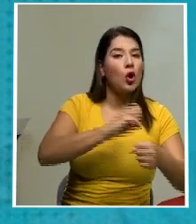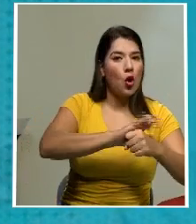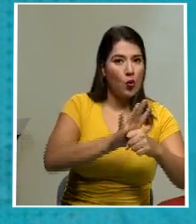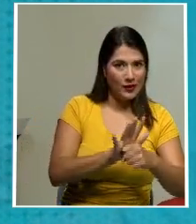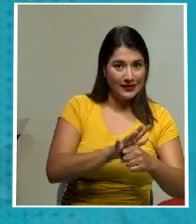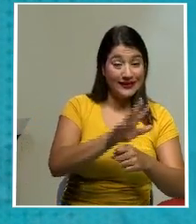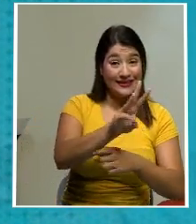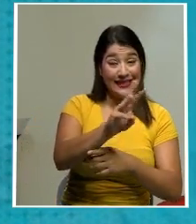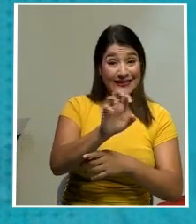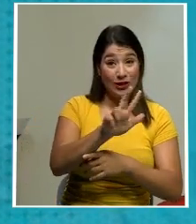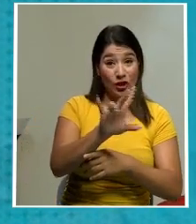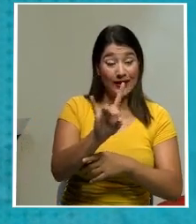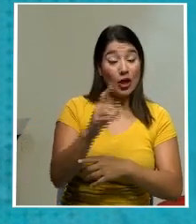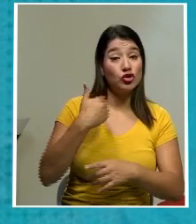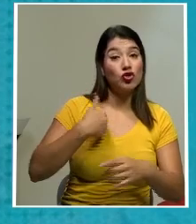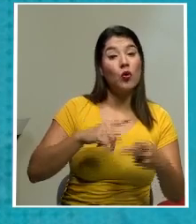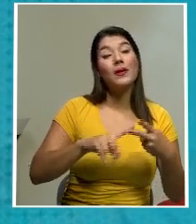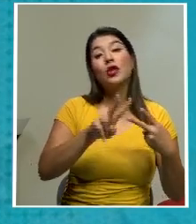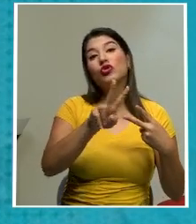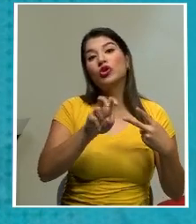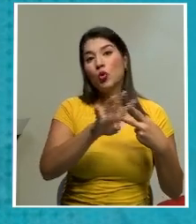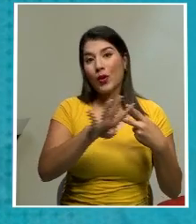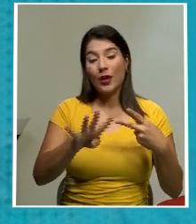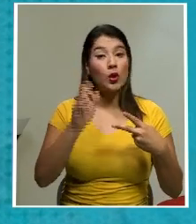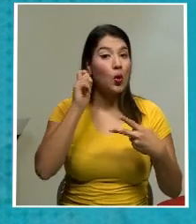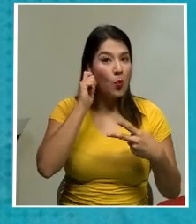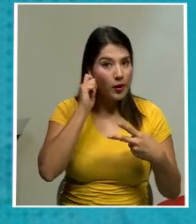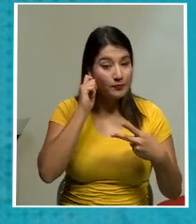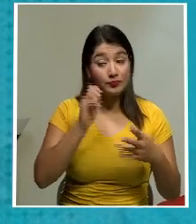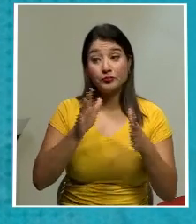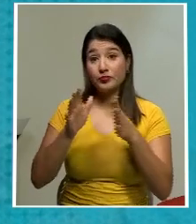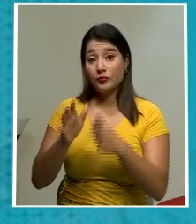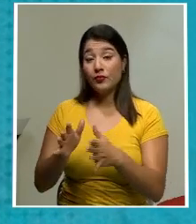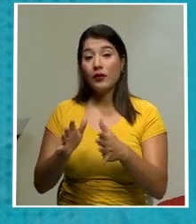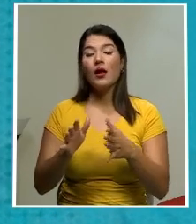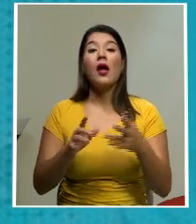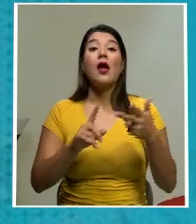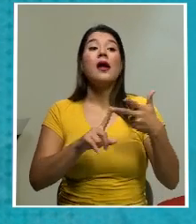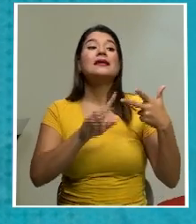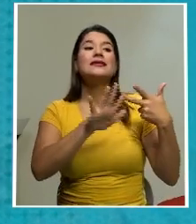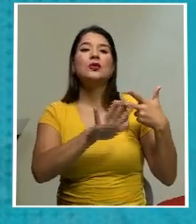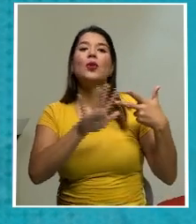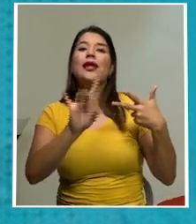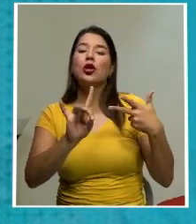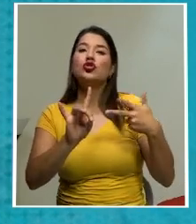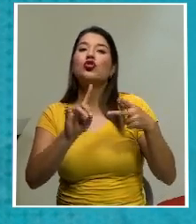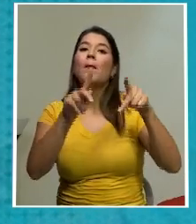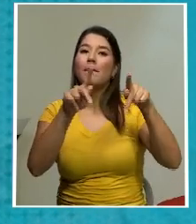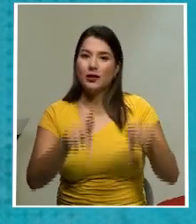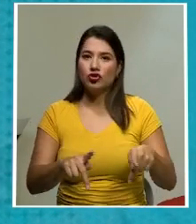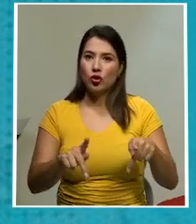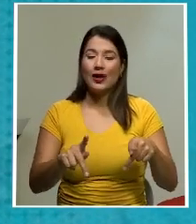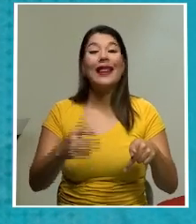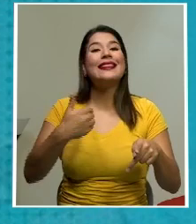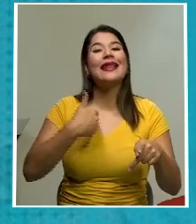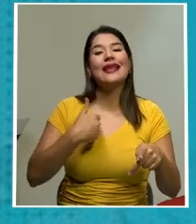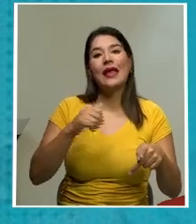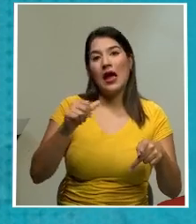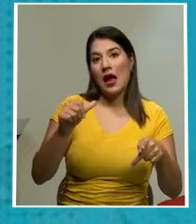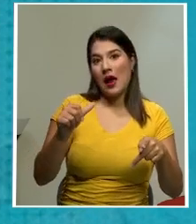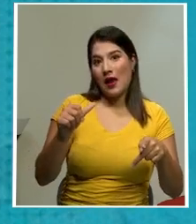y 244 mujeres. 58 personas tenían antecedentes recientes de la enfermedad de